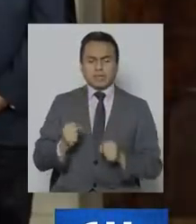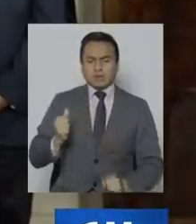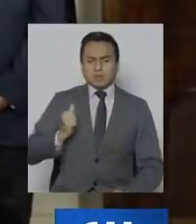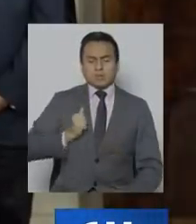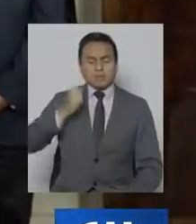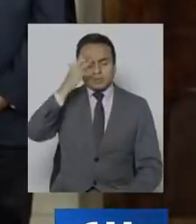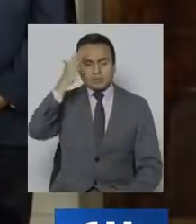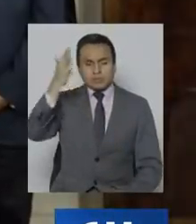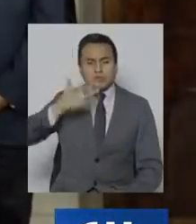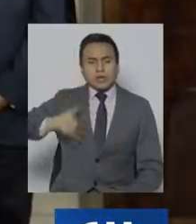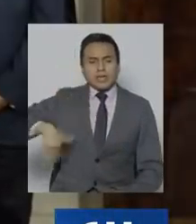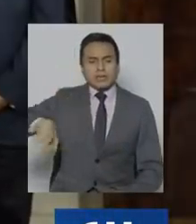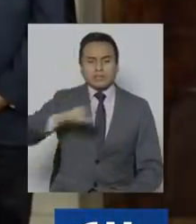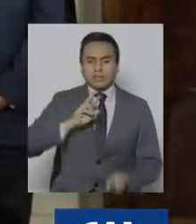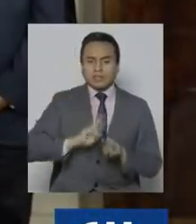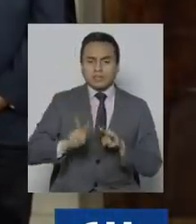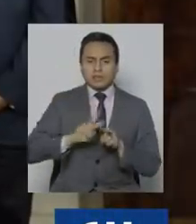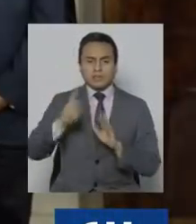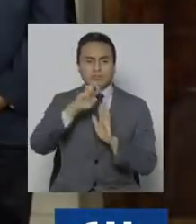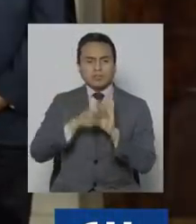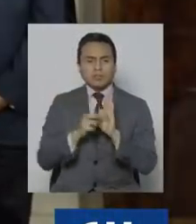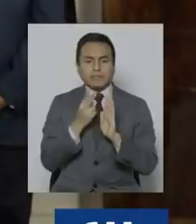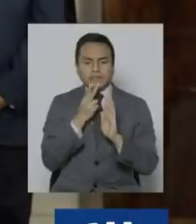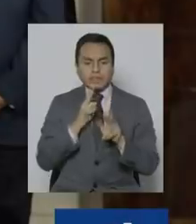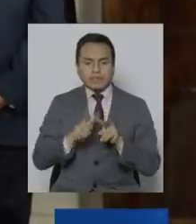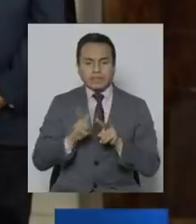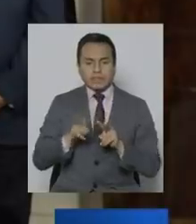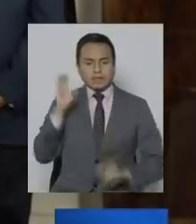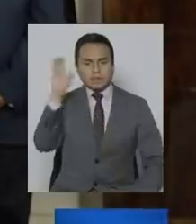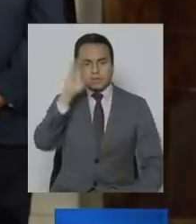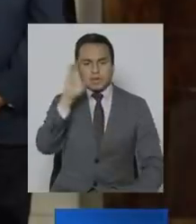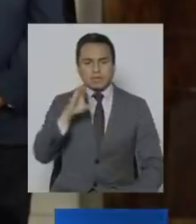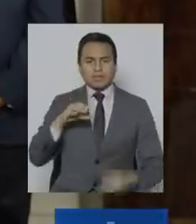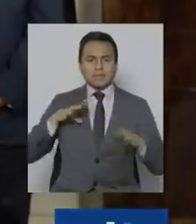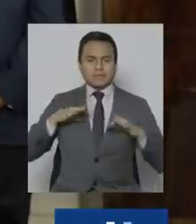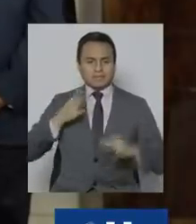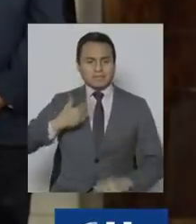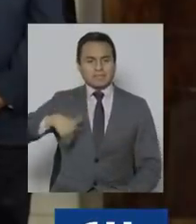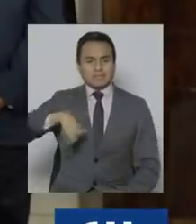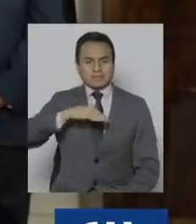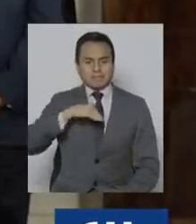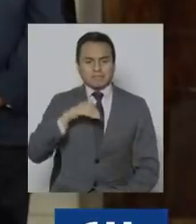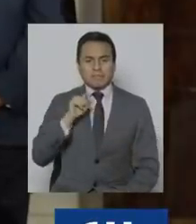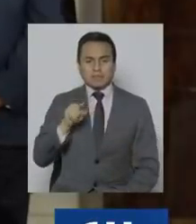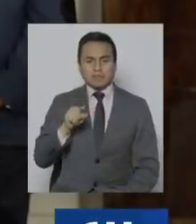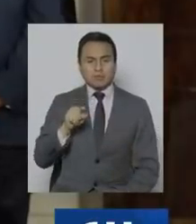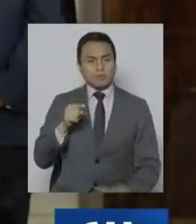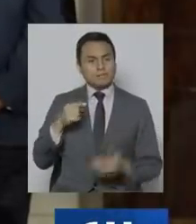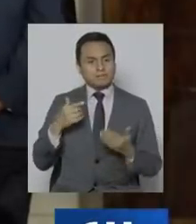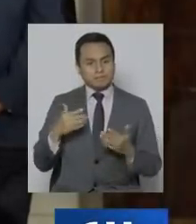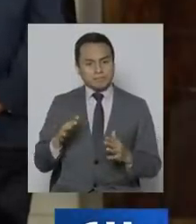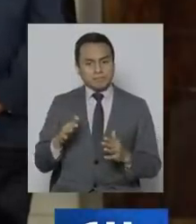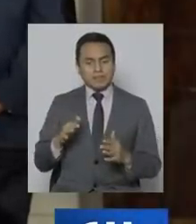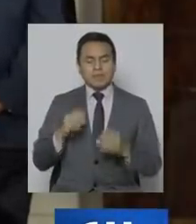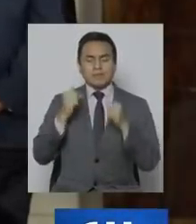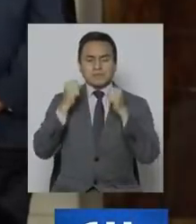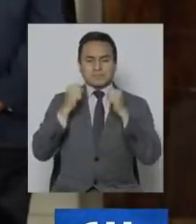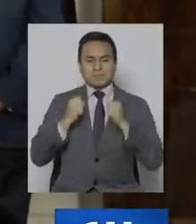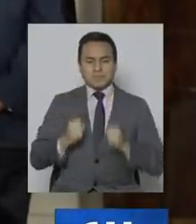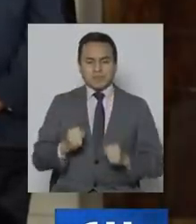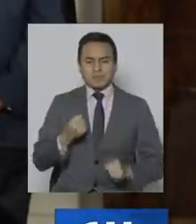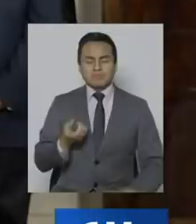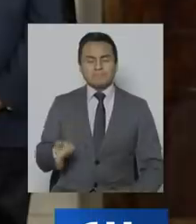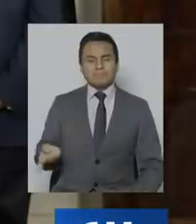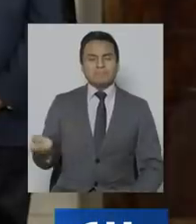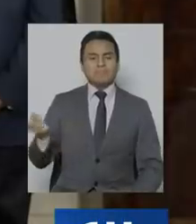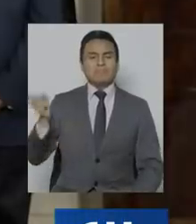nuestros sueños, realizar nuestros proyectos de vida, buscar nuestra felicidad y de esa forma poder